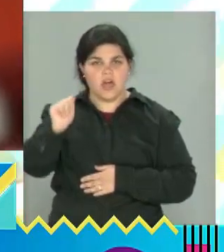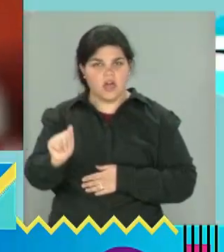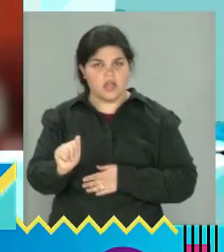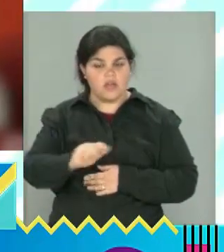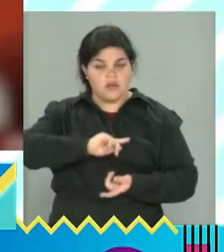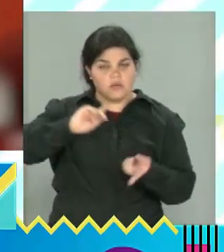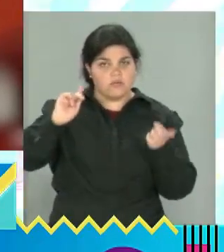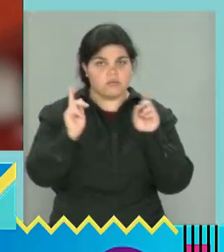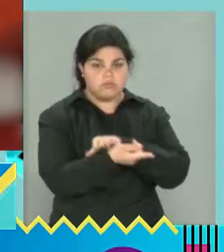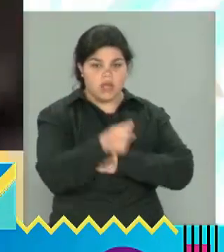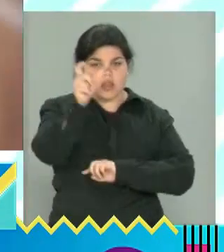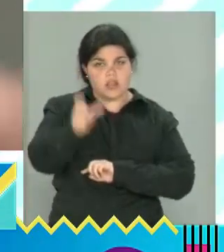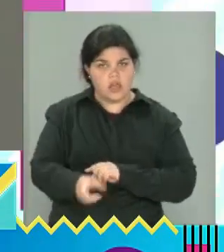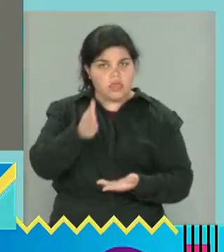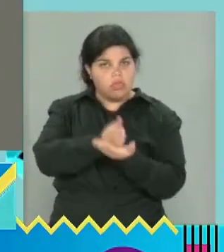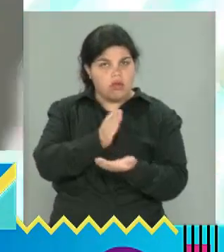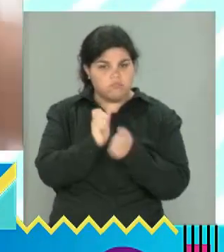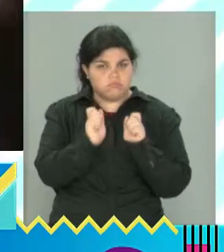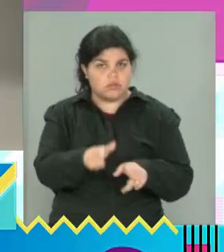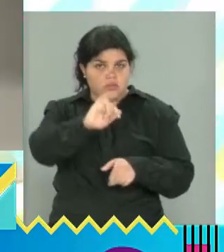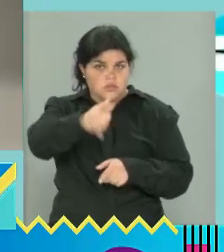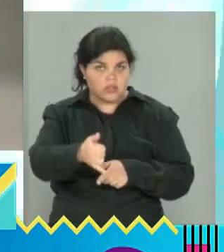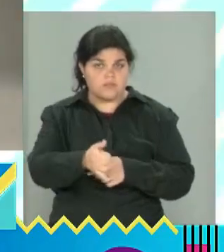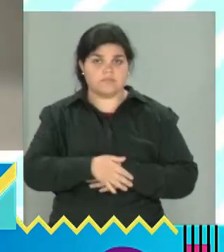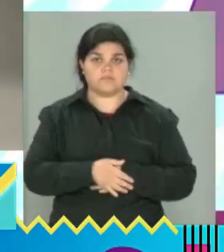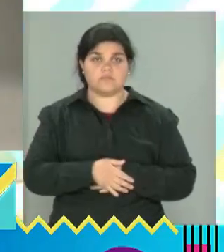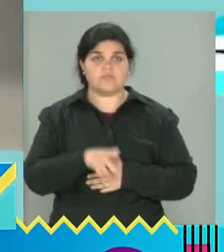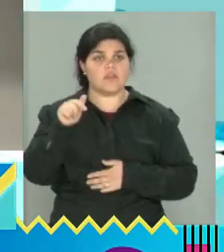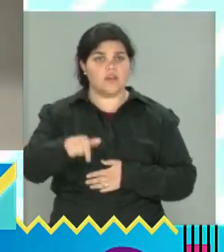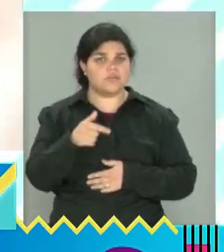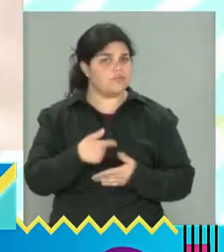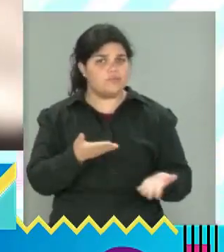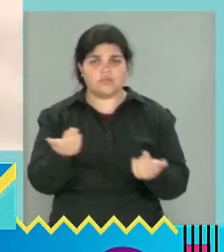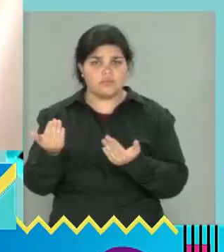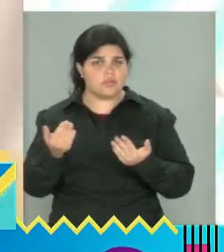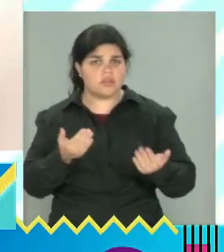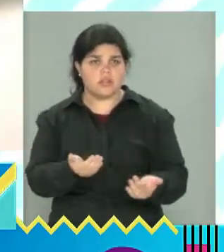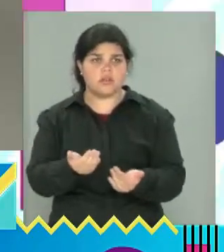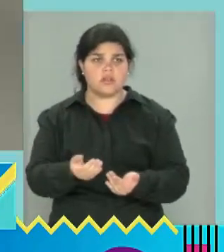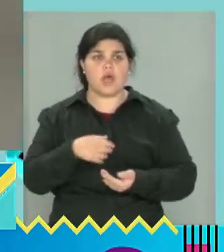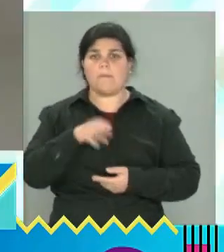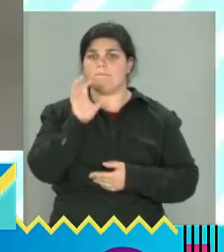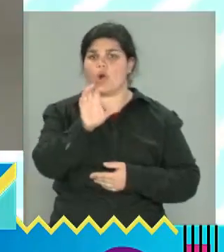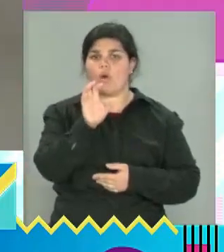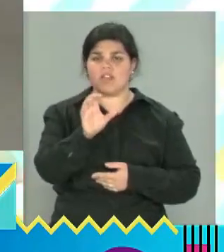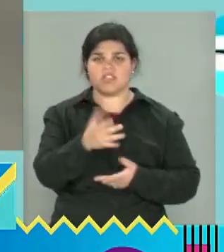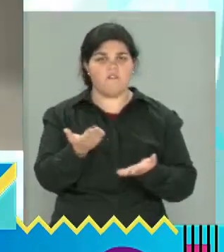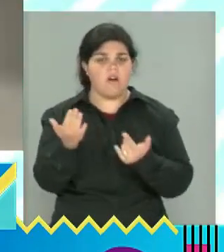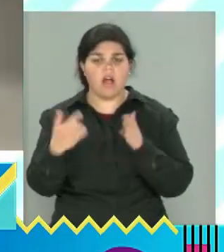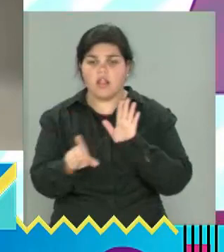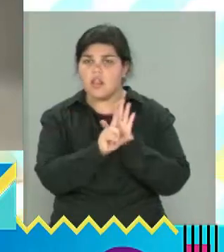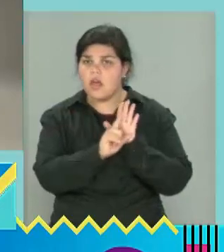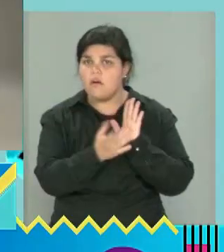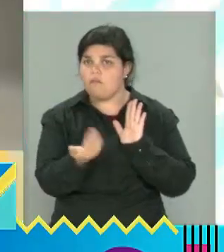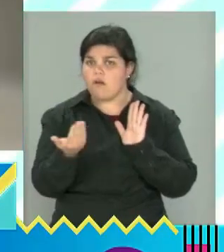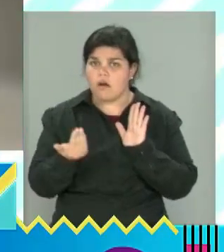empezar a contemplarlo como un sujeto de derechos. Yo creo que hay una deuda muy, muy grande provincial con respecto a la legislación y por